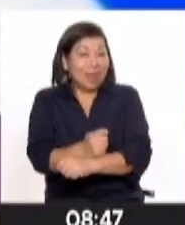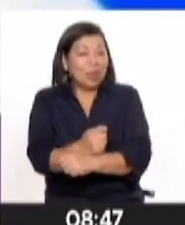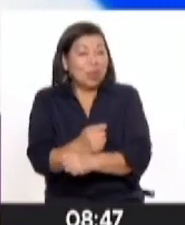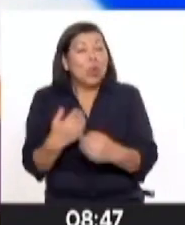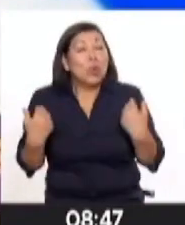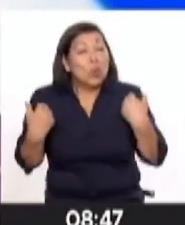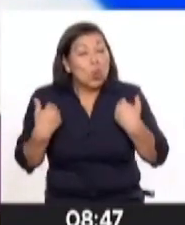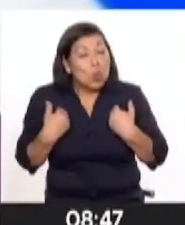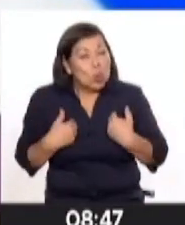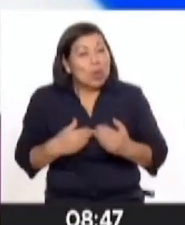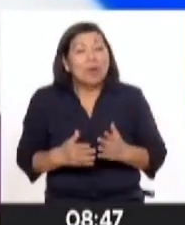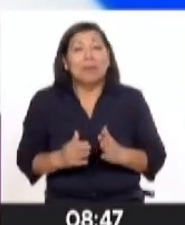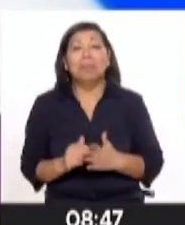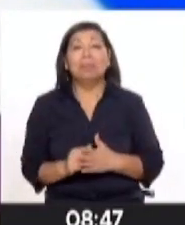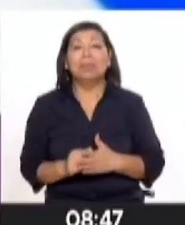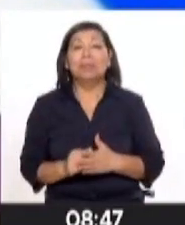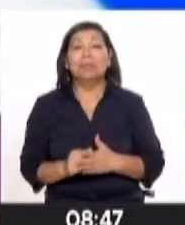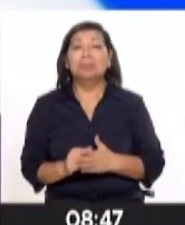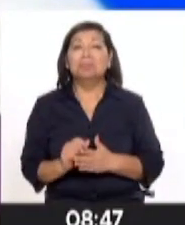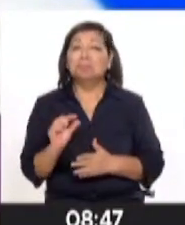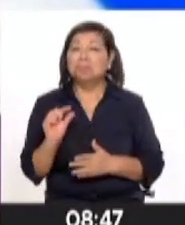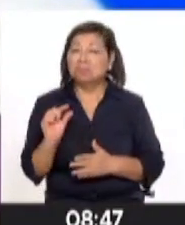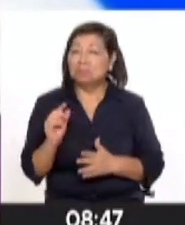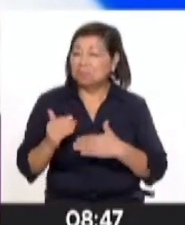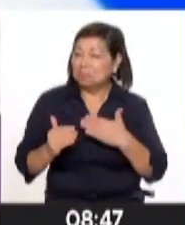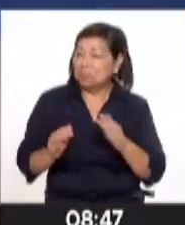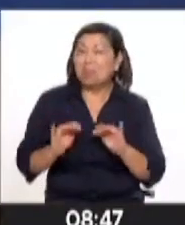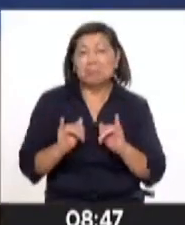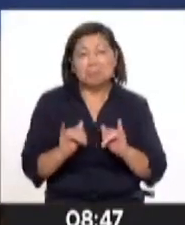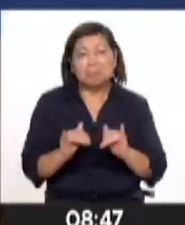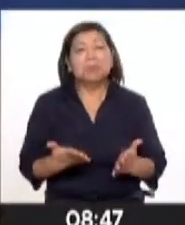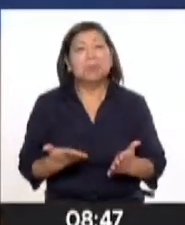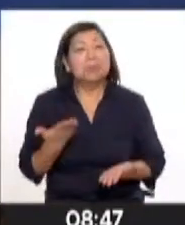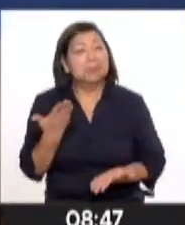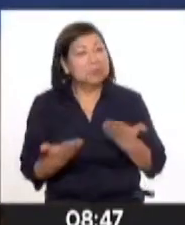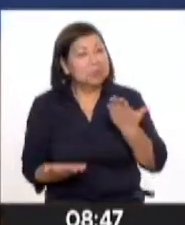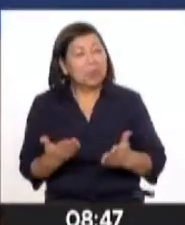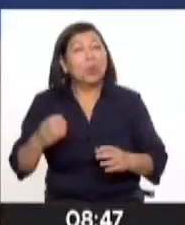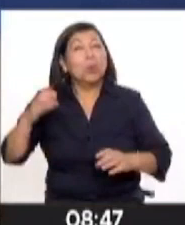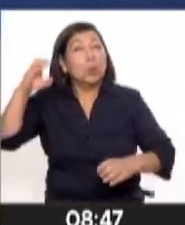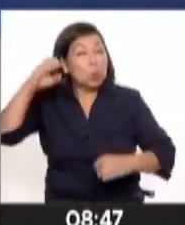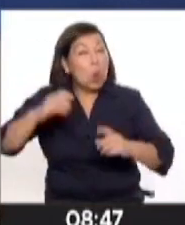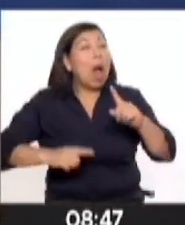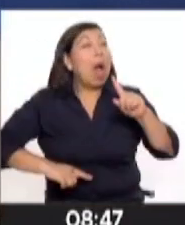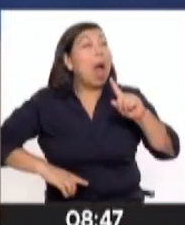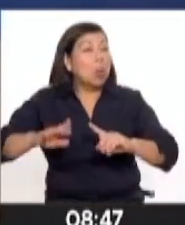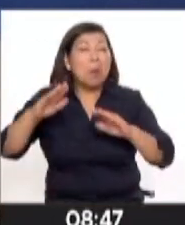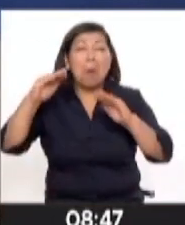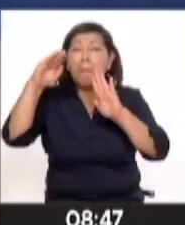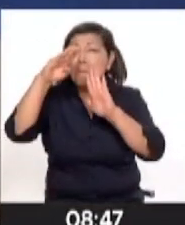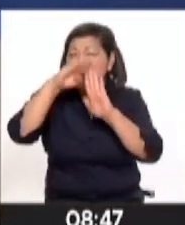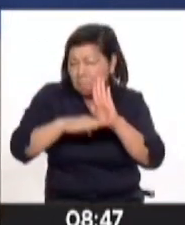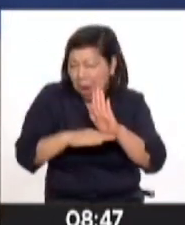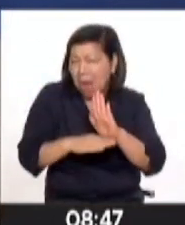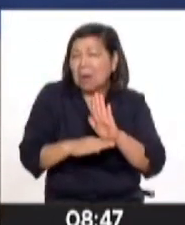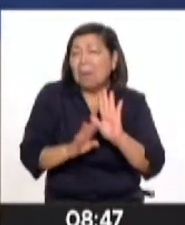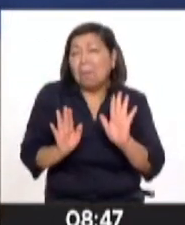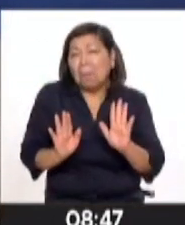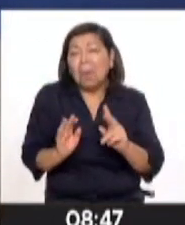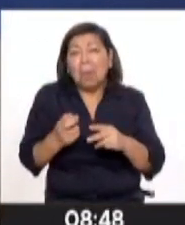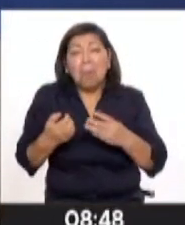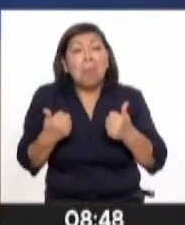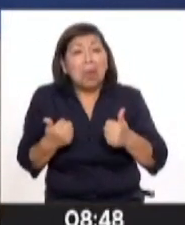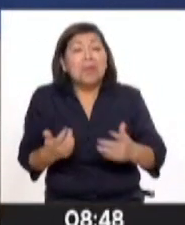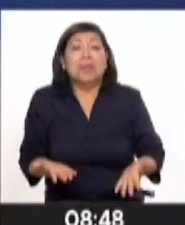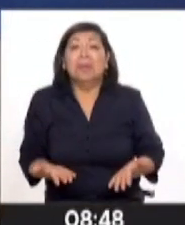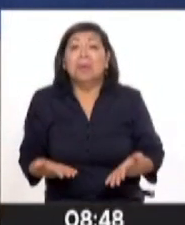abrigarse y a nivel nacional vamos a tener pues condiciones estables. La probabilidad de tener lluvias extremas es muy baja. Vamos a estar con condiciones de buen